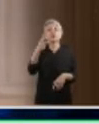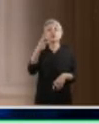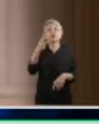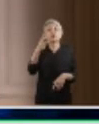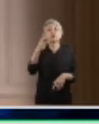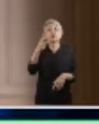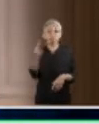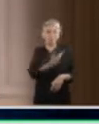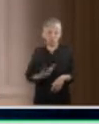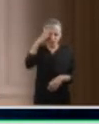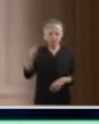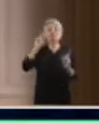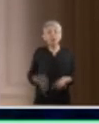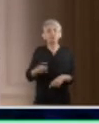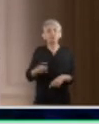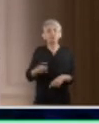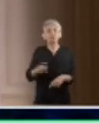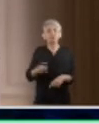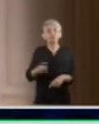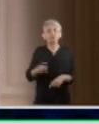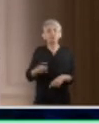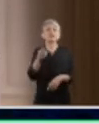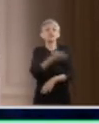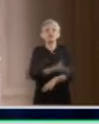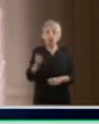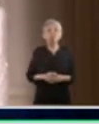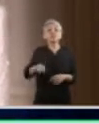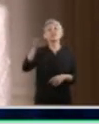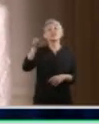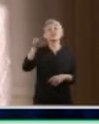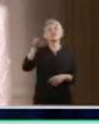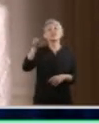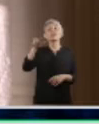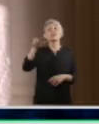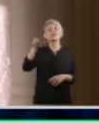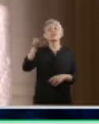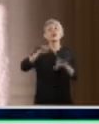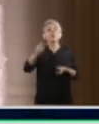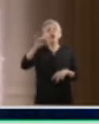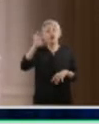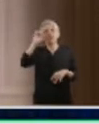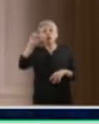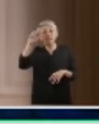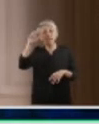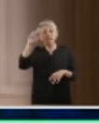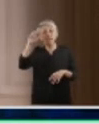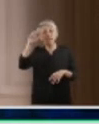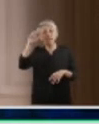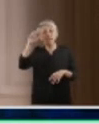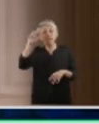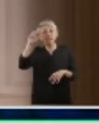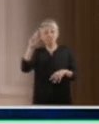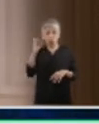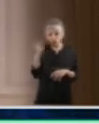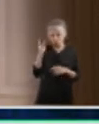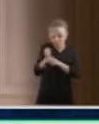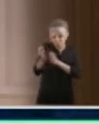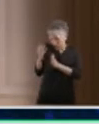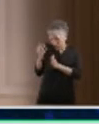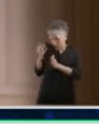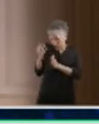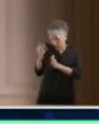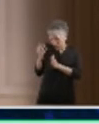como corresponde en estos casos, porque la Argentina está en una situación de crisis económica y